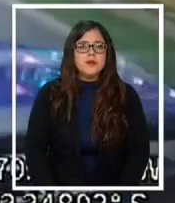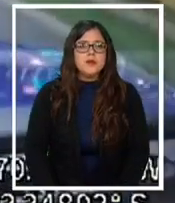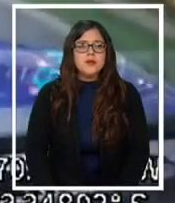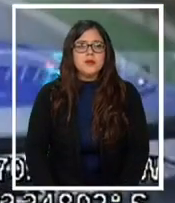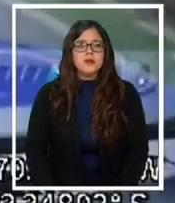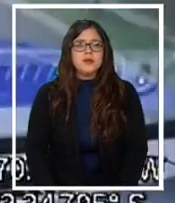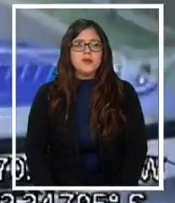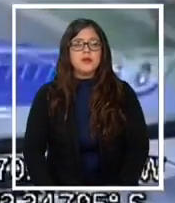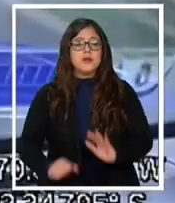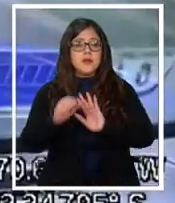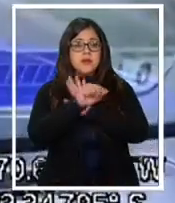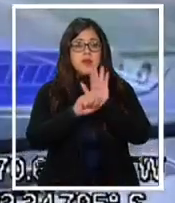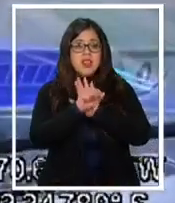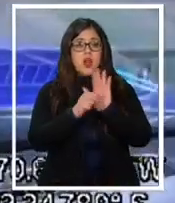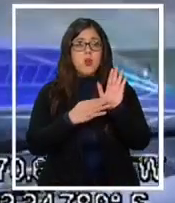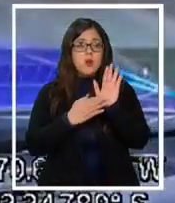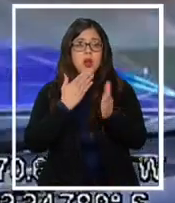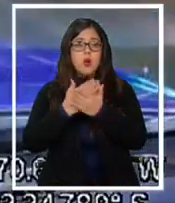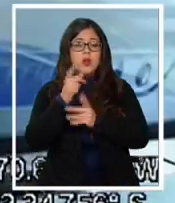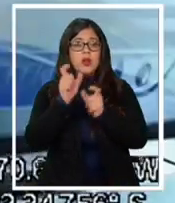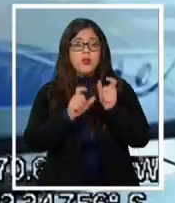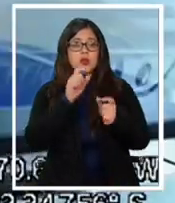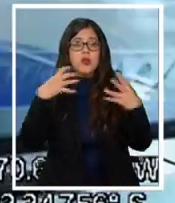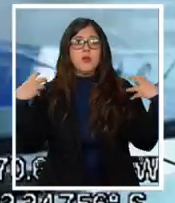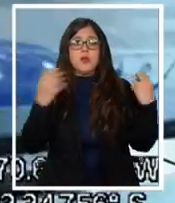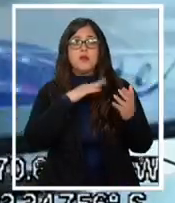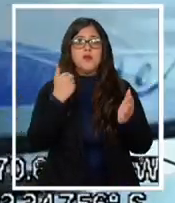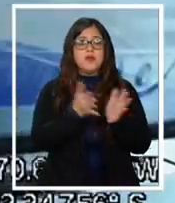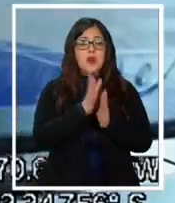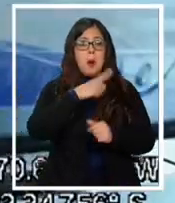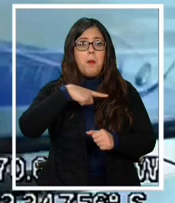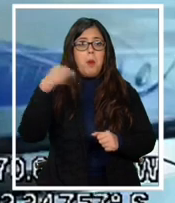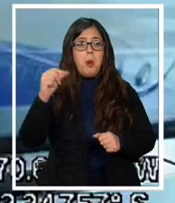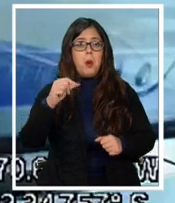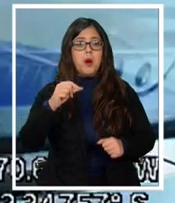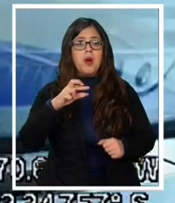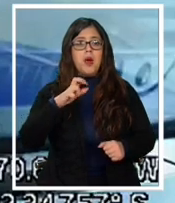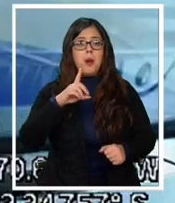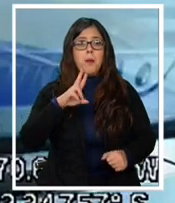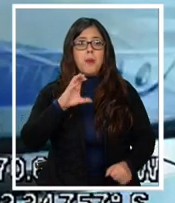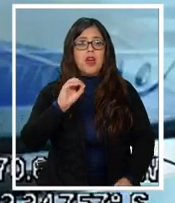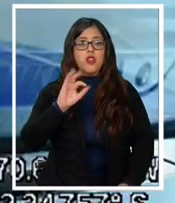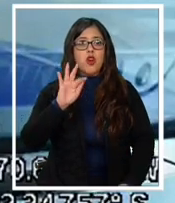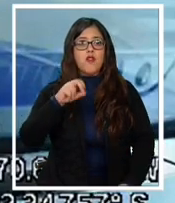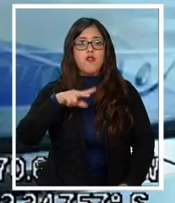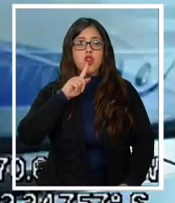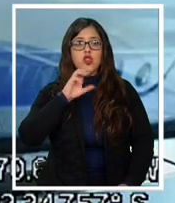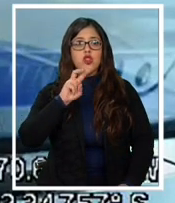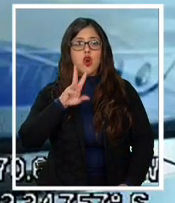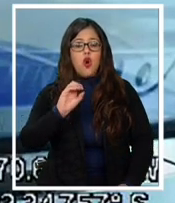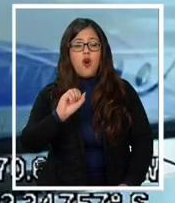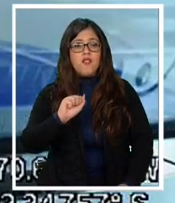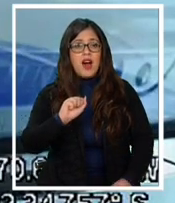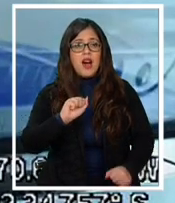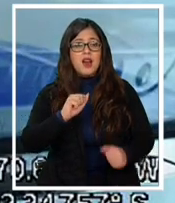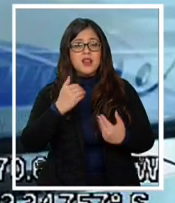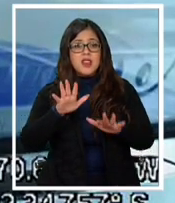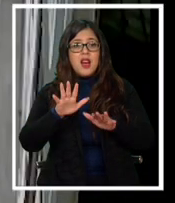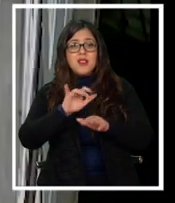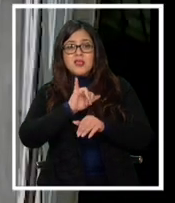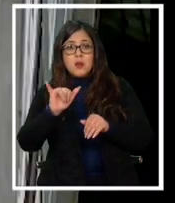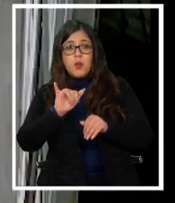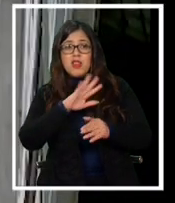Este video muestra cuando los homicidas de Tamara Moya huyen por calle Pedro Fontova segundos después de la encerrona y el